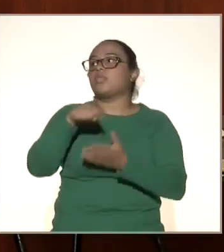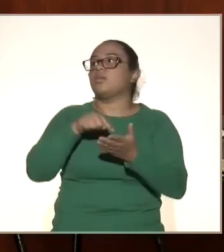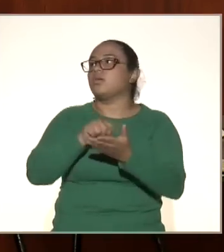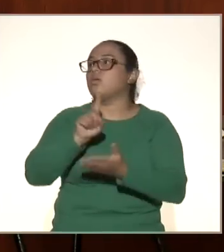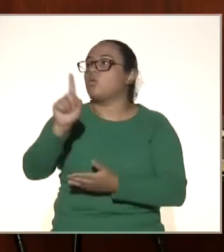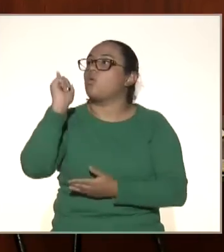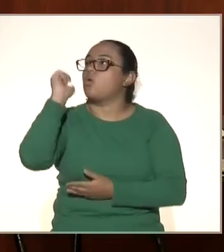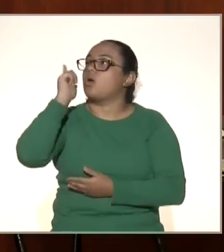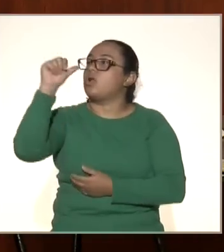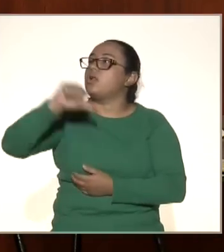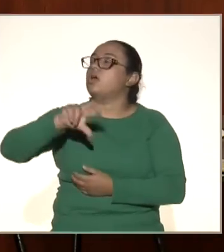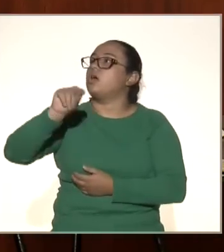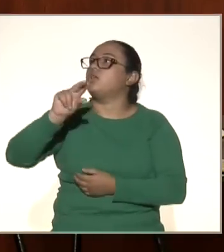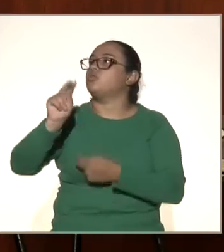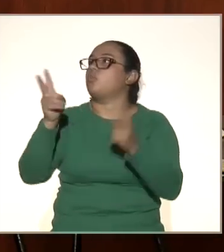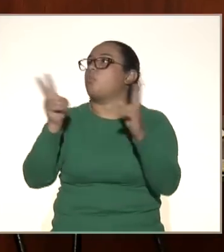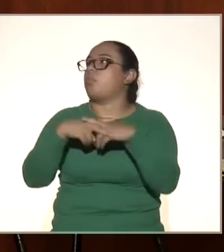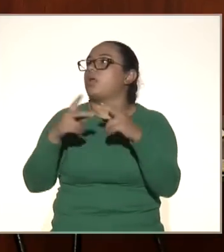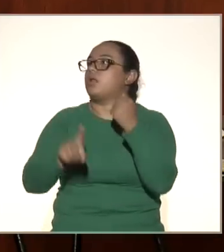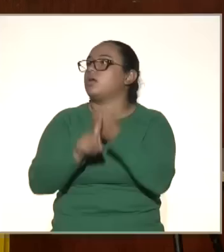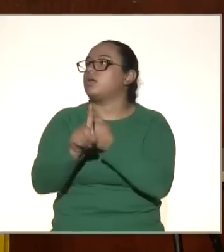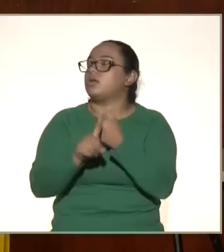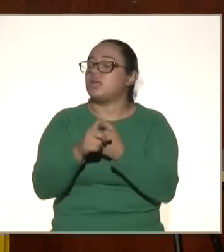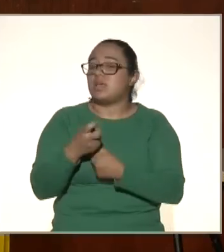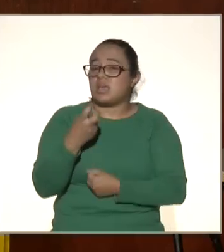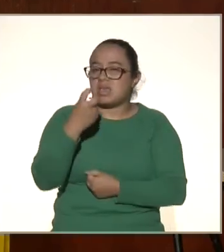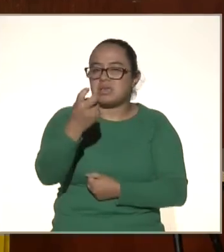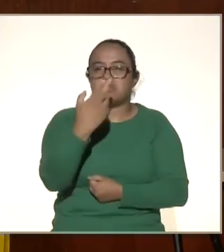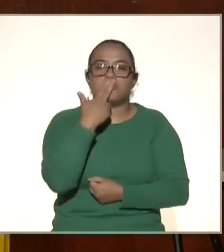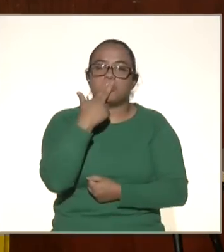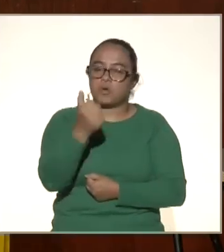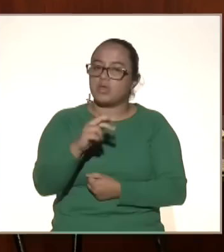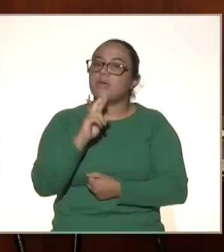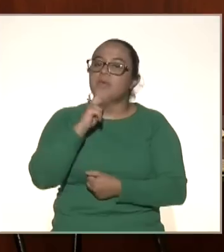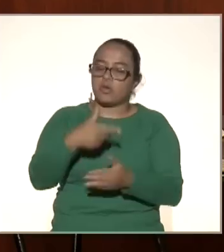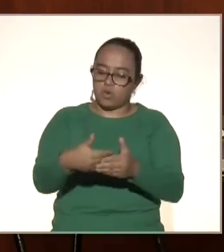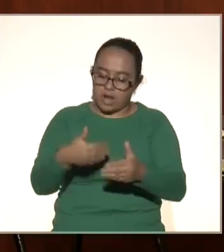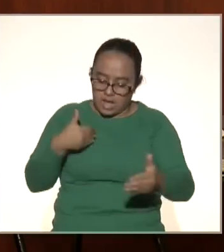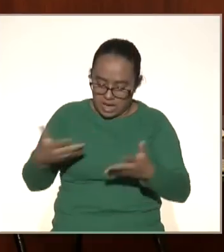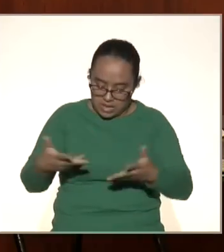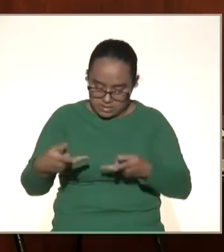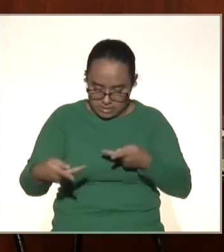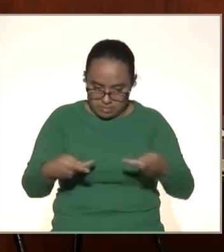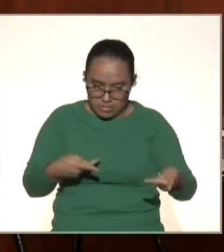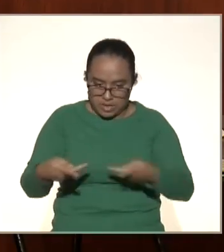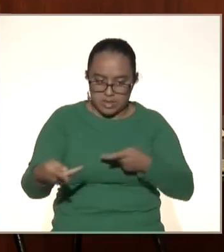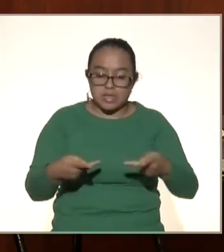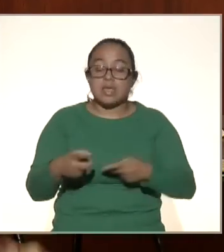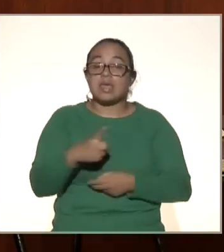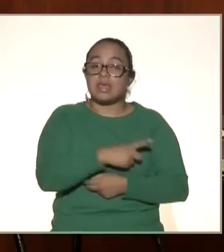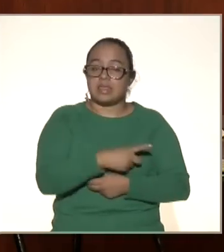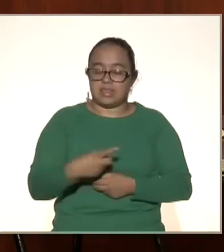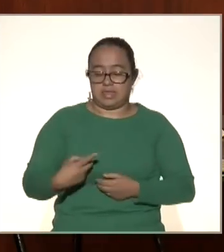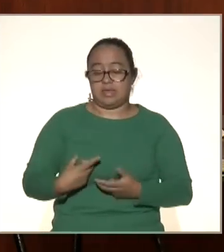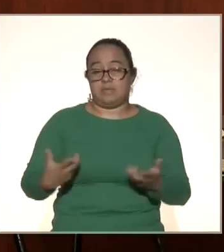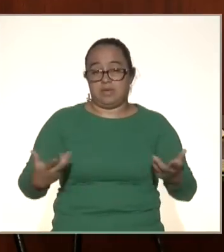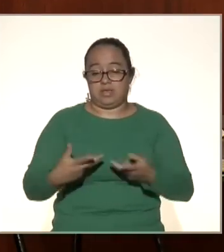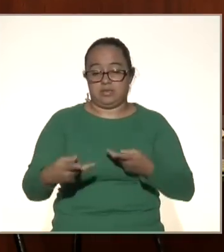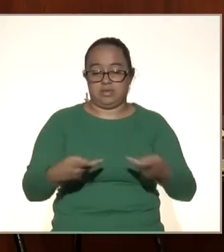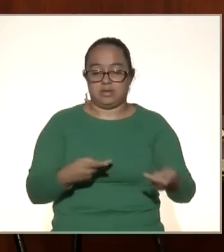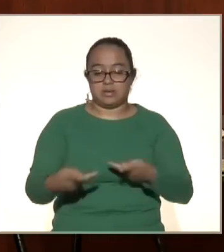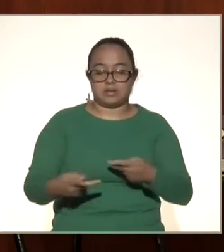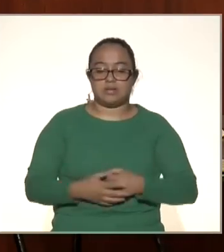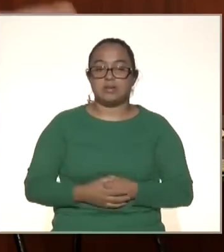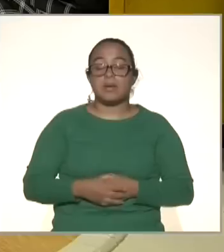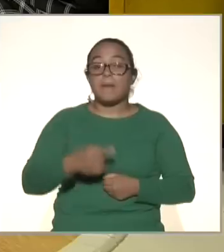ahora no me pelee y no tengo un plan, no jala, ¿no? Como dice usted, se viene aquí, no jala. O sea, sí hay que tener un plan. Ahora,